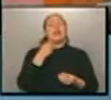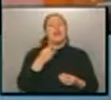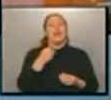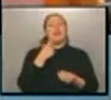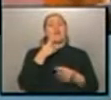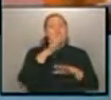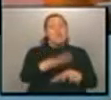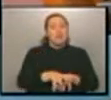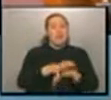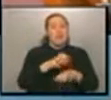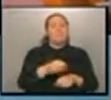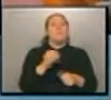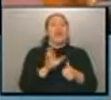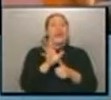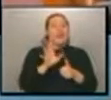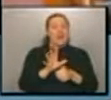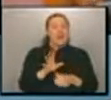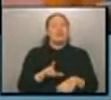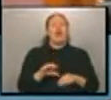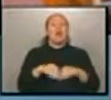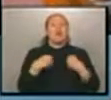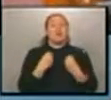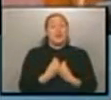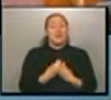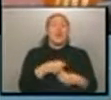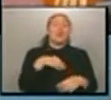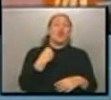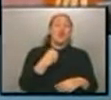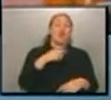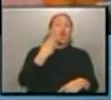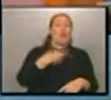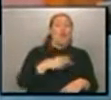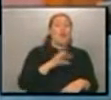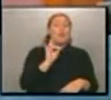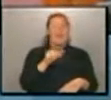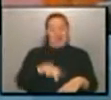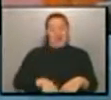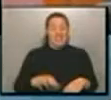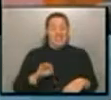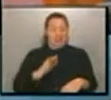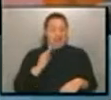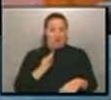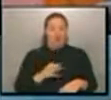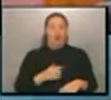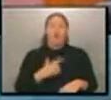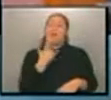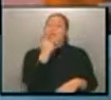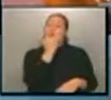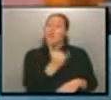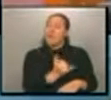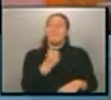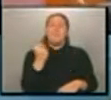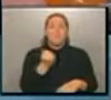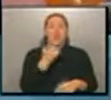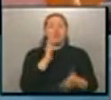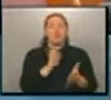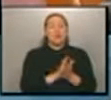unos 7.200 millones de dólares la soja. Por otra parte, se está hablando de entre un 20 y un 40% de